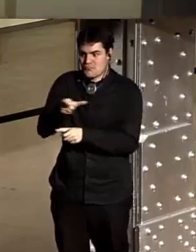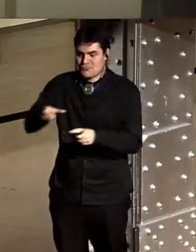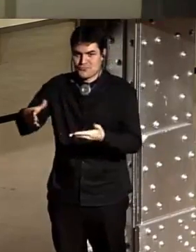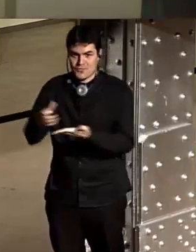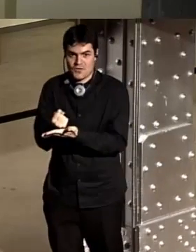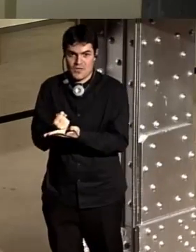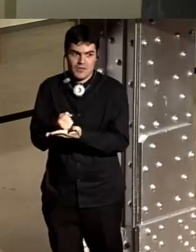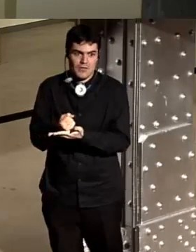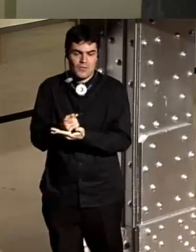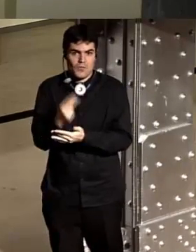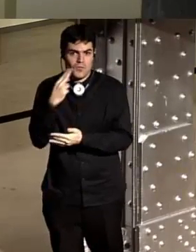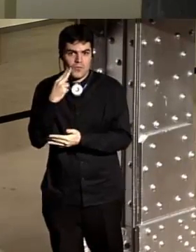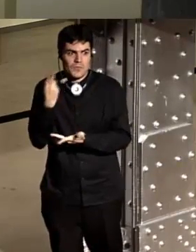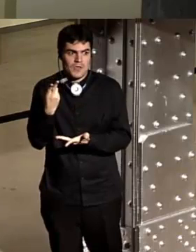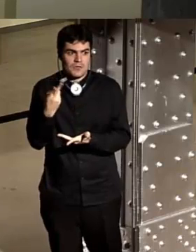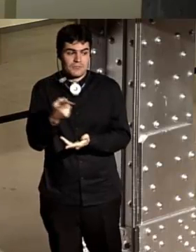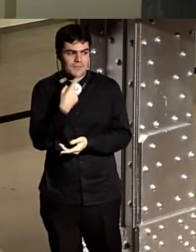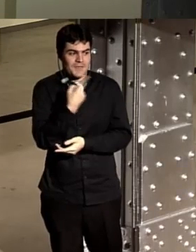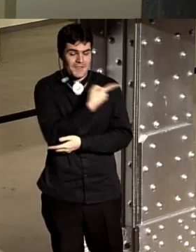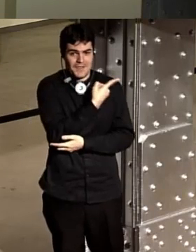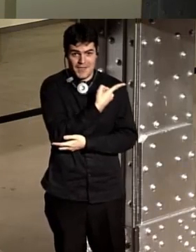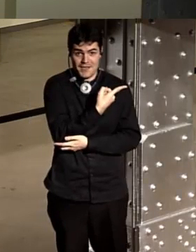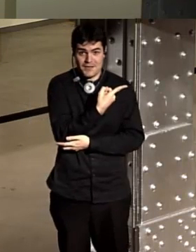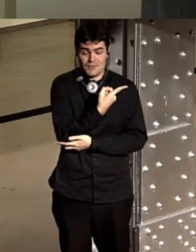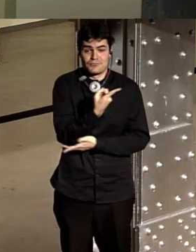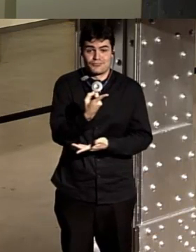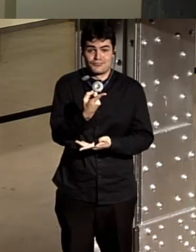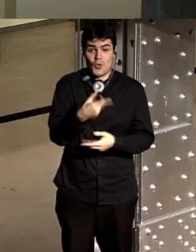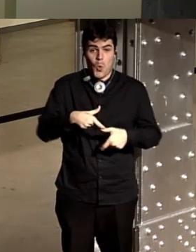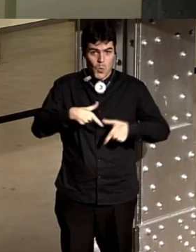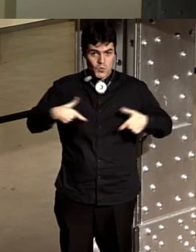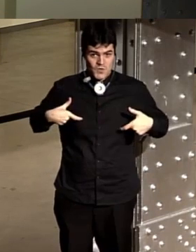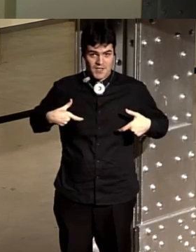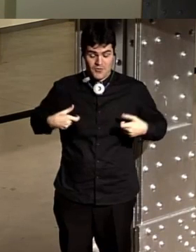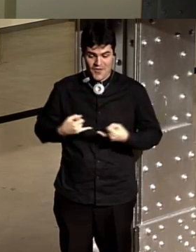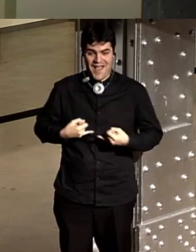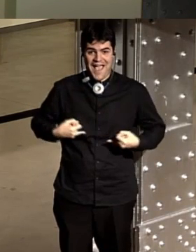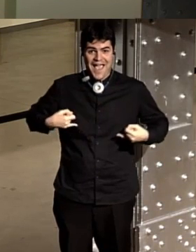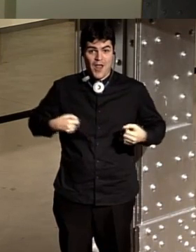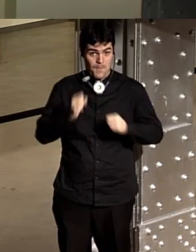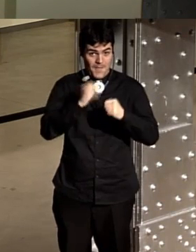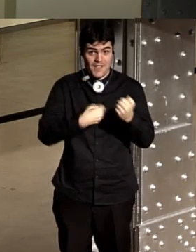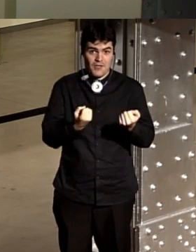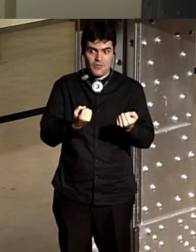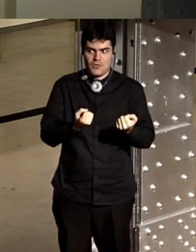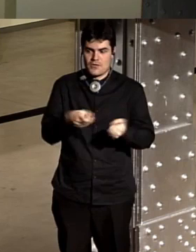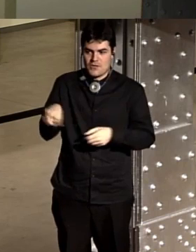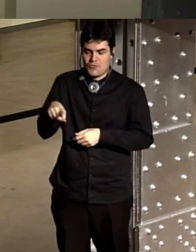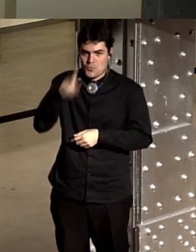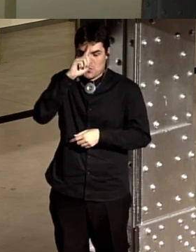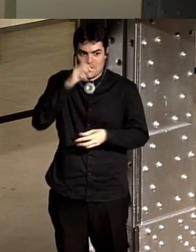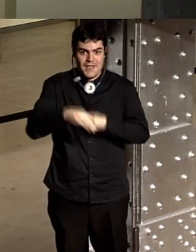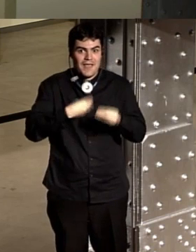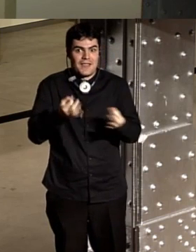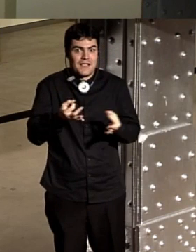que hacer, que es que ya tenía un sujetador con aros metálicos y claro, eso es lo que sonaba. Entonces Dexter Filkins no sabía qué hacer y ella le dice,